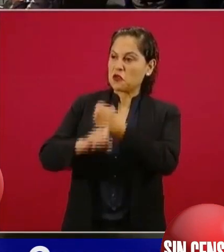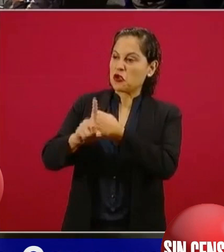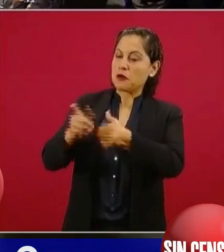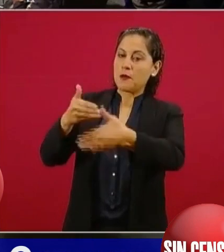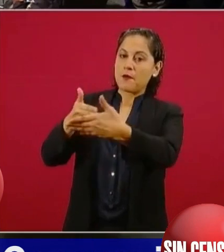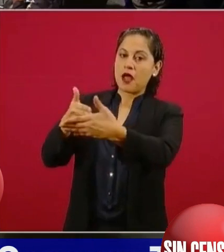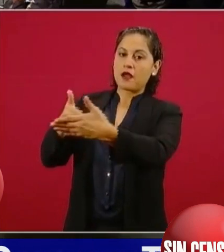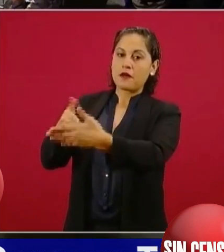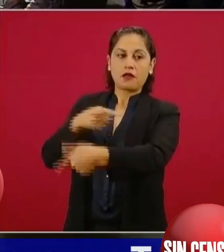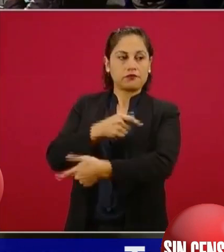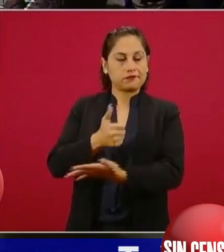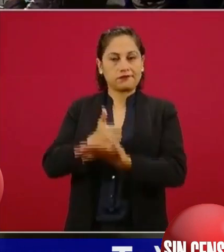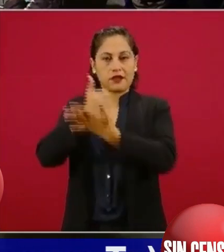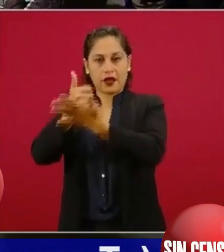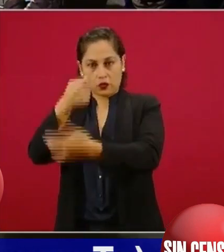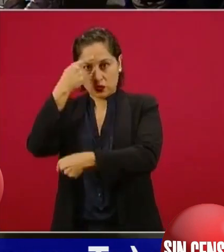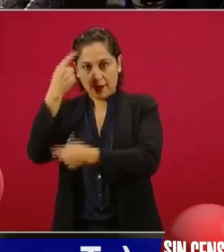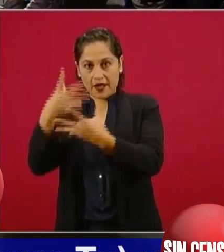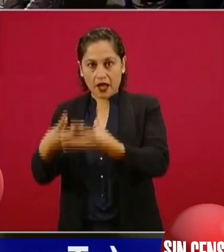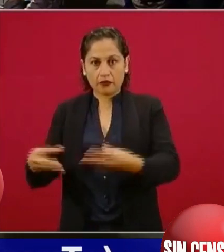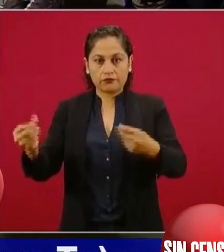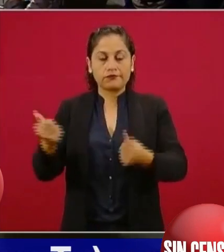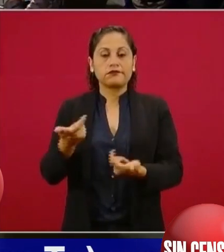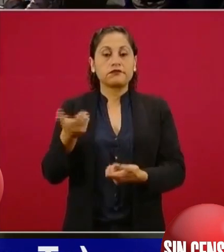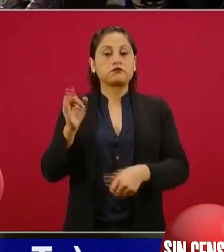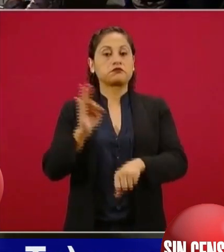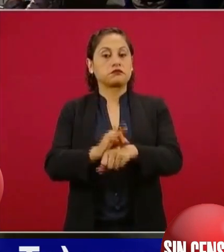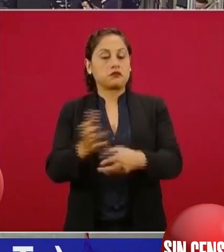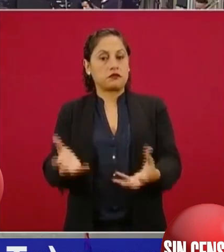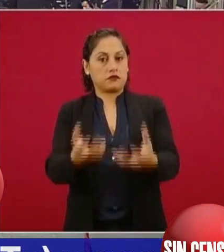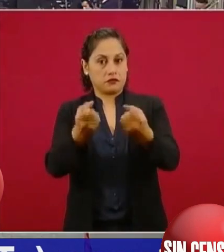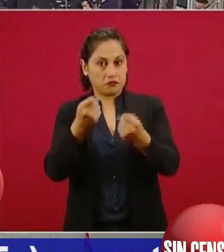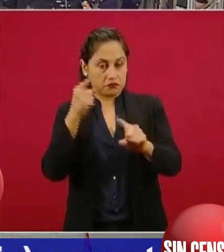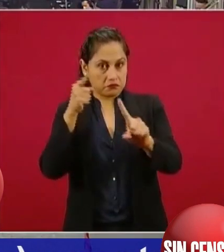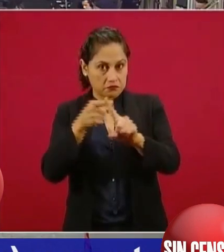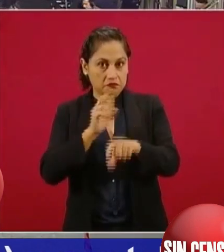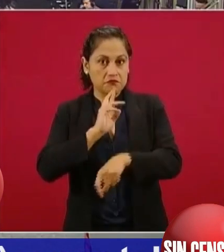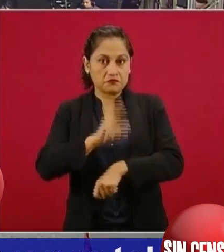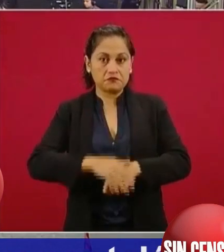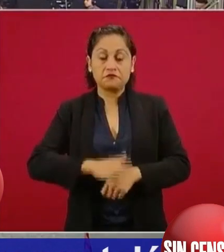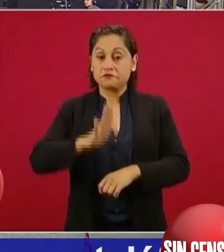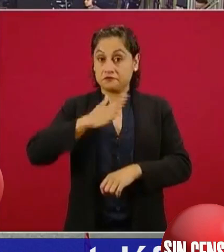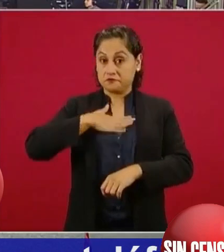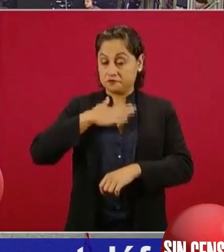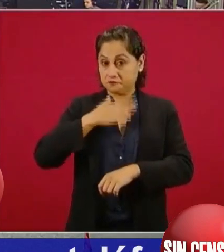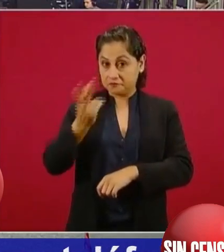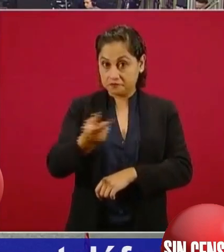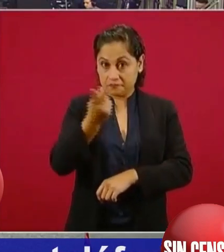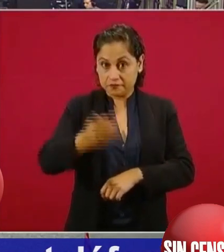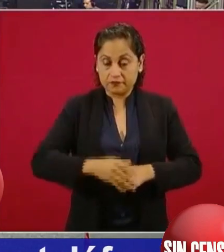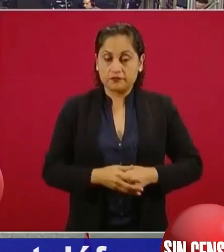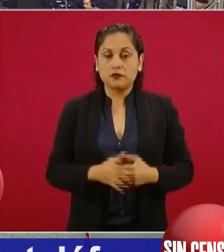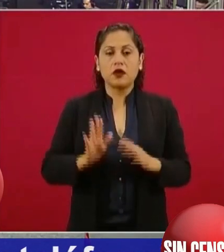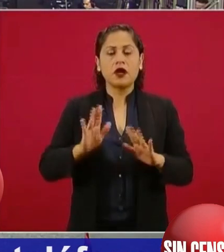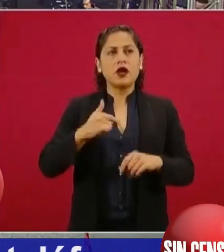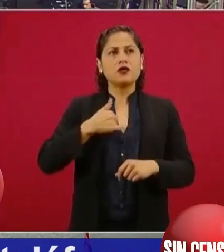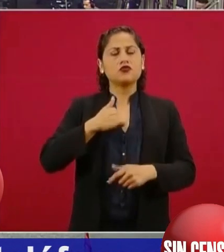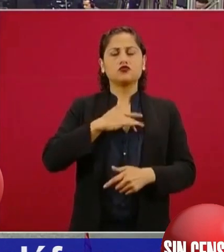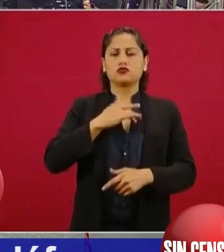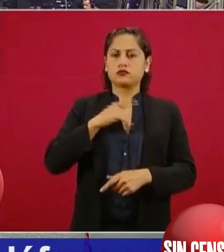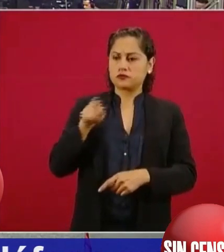esa sería la primera pregunta para usted. Pues yo pienso que, como tú mismo, Ernesto, lo estás